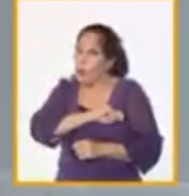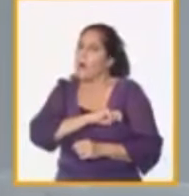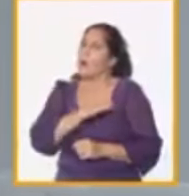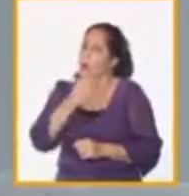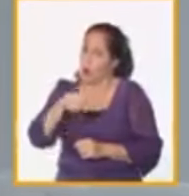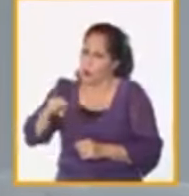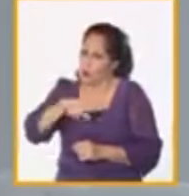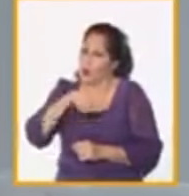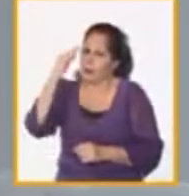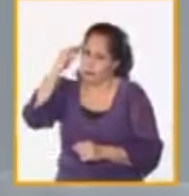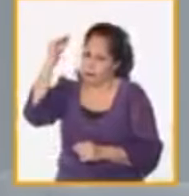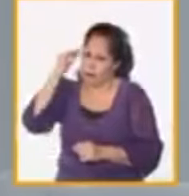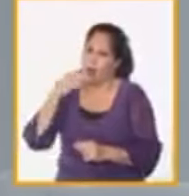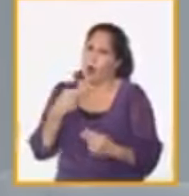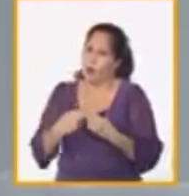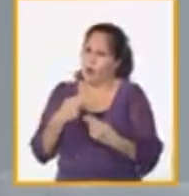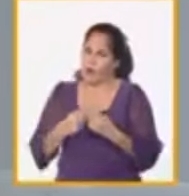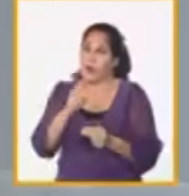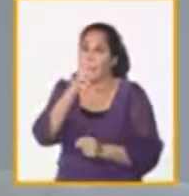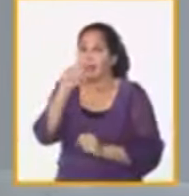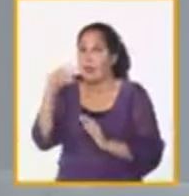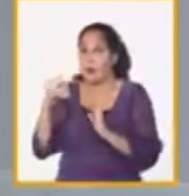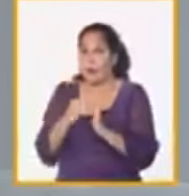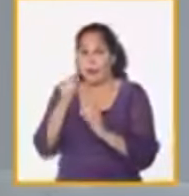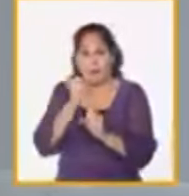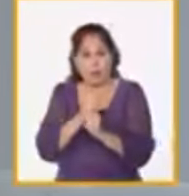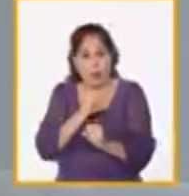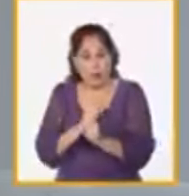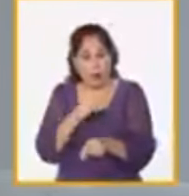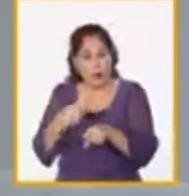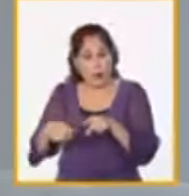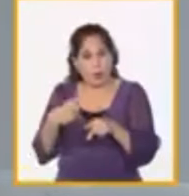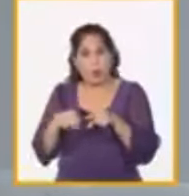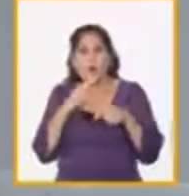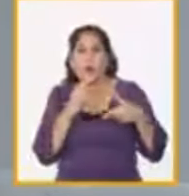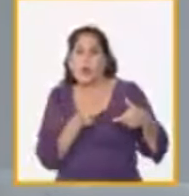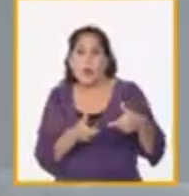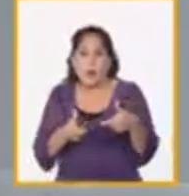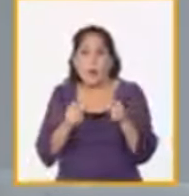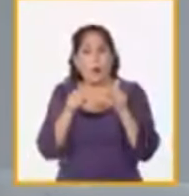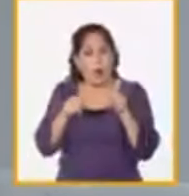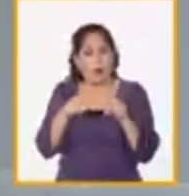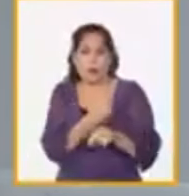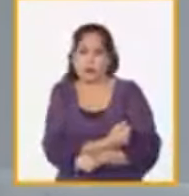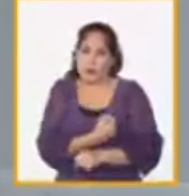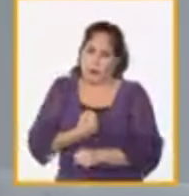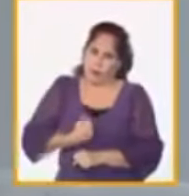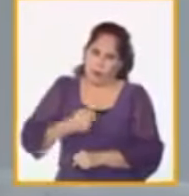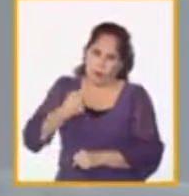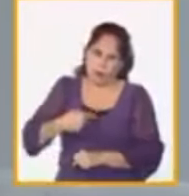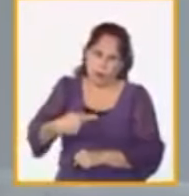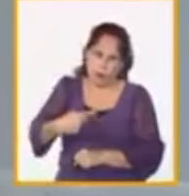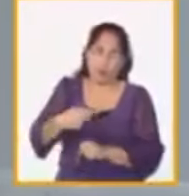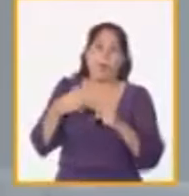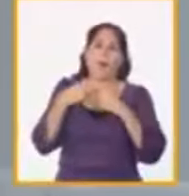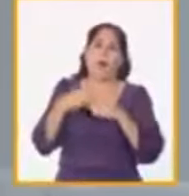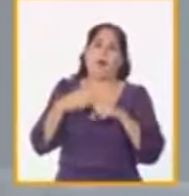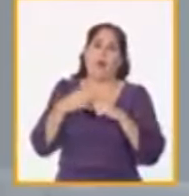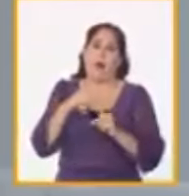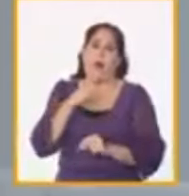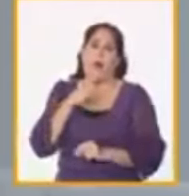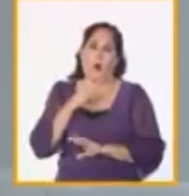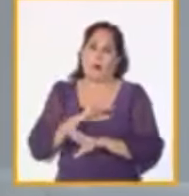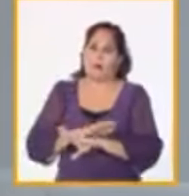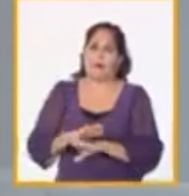segura que los 31.000 trabajadores de recursos hidráulicos están haciendo un esfuerzo diario por ver